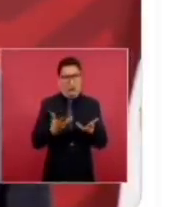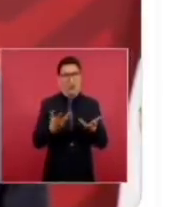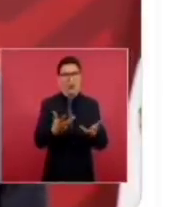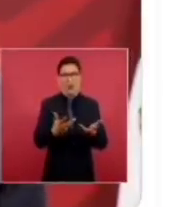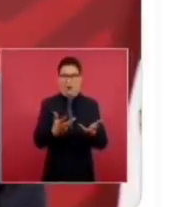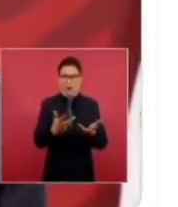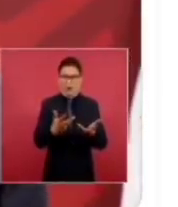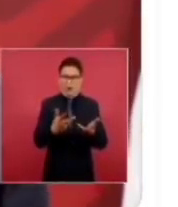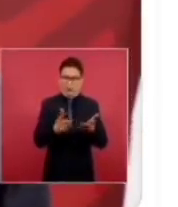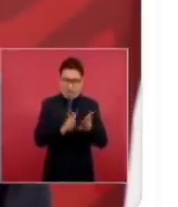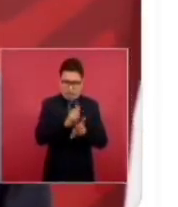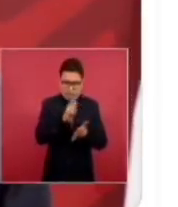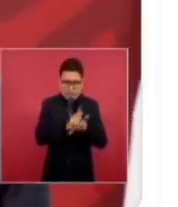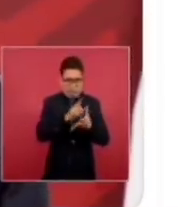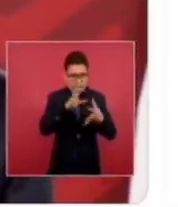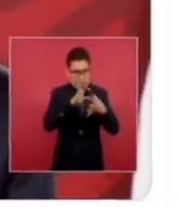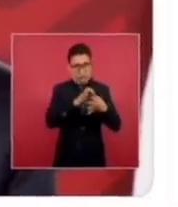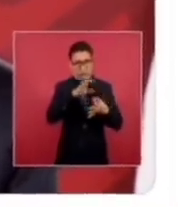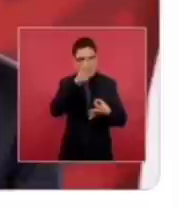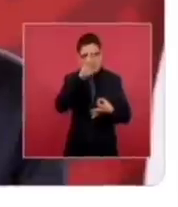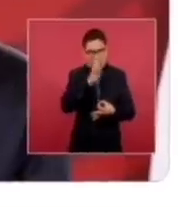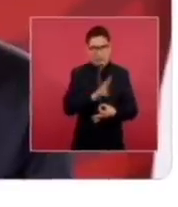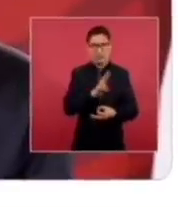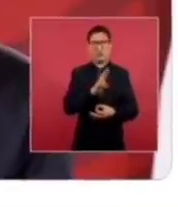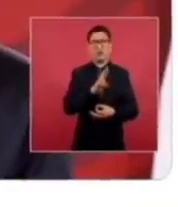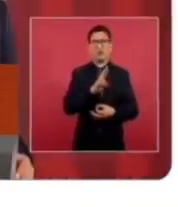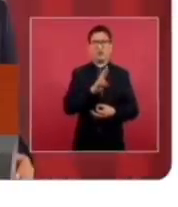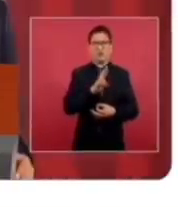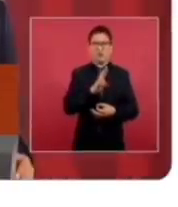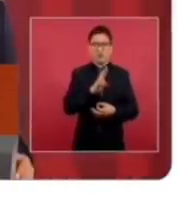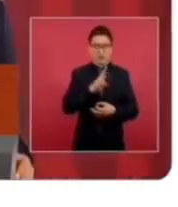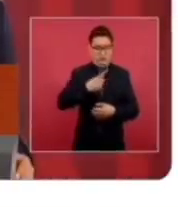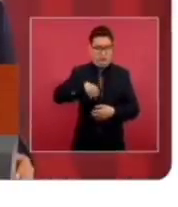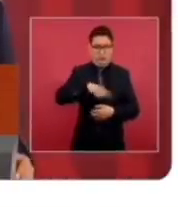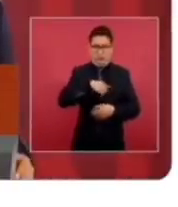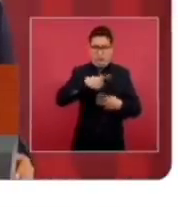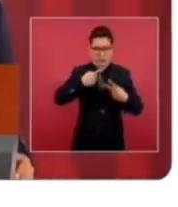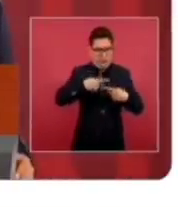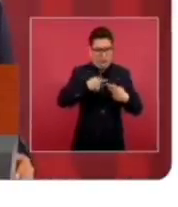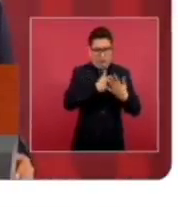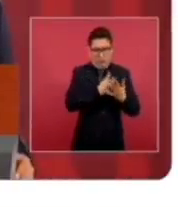con legalidad con humanismo